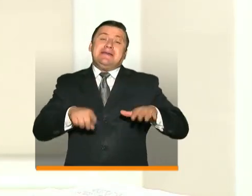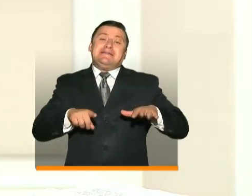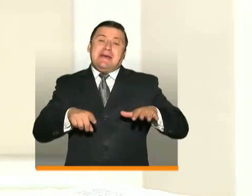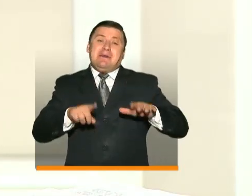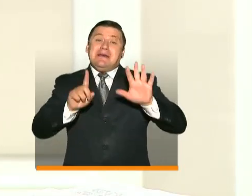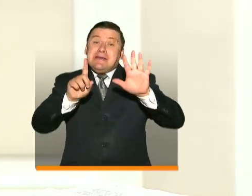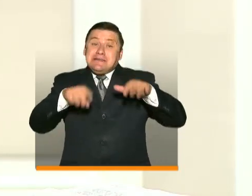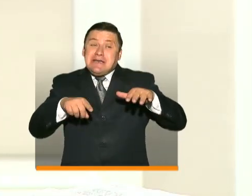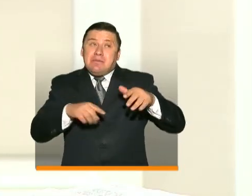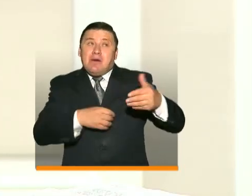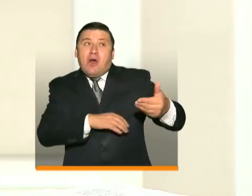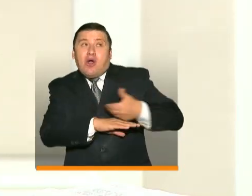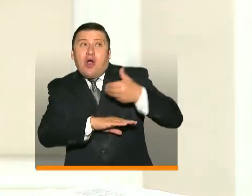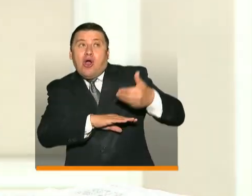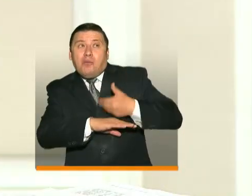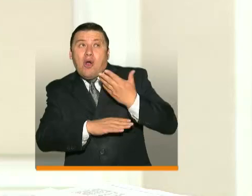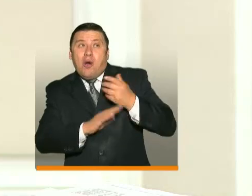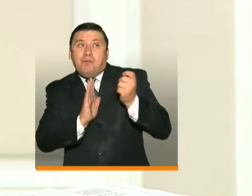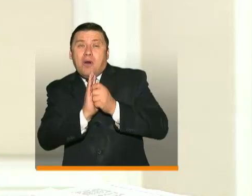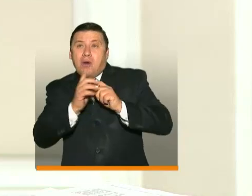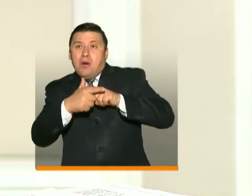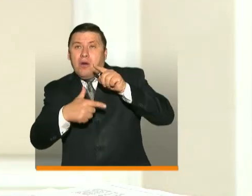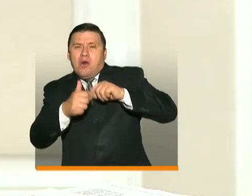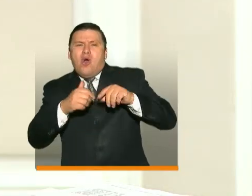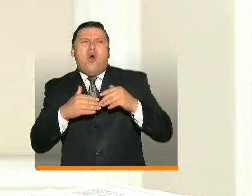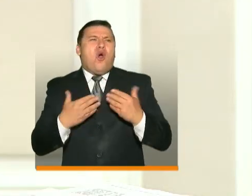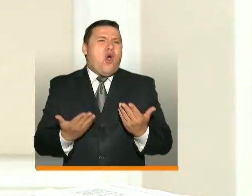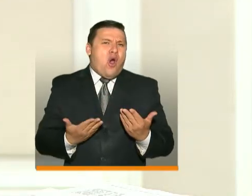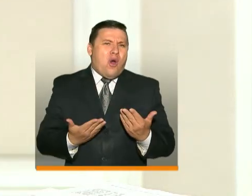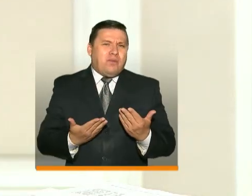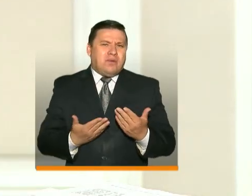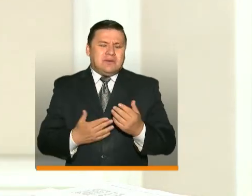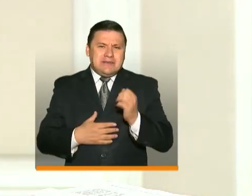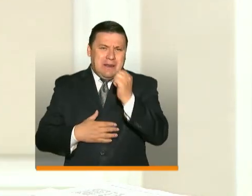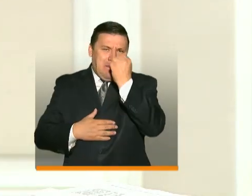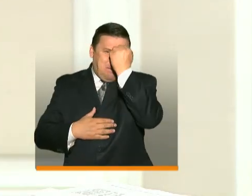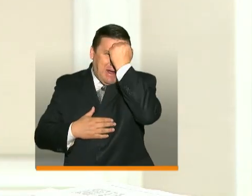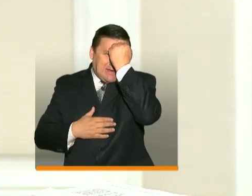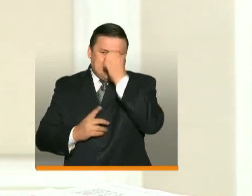una serie de recomendaciones. ¿Cómo hacer para que estas cadenas de valor